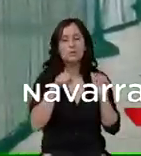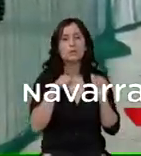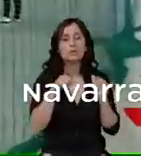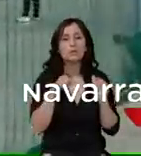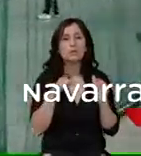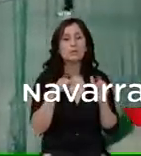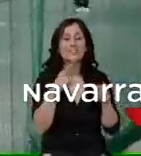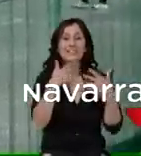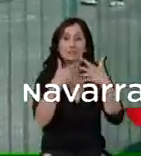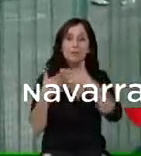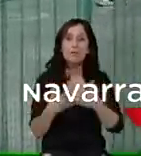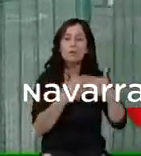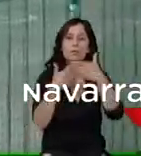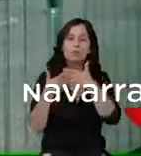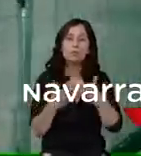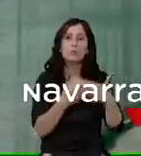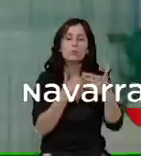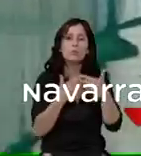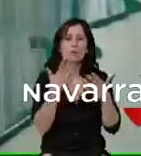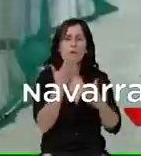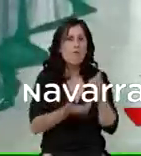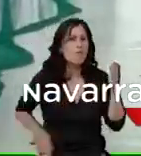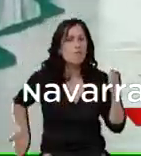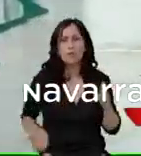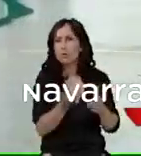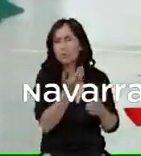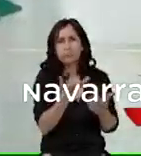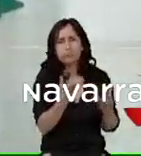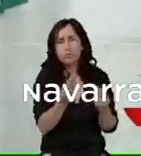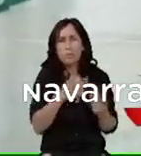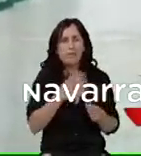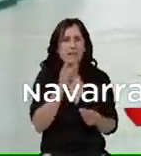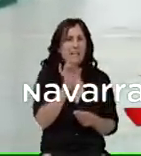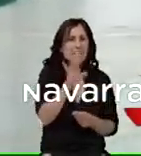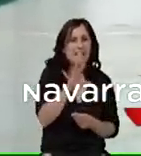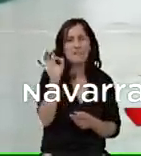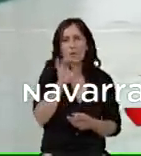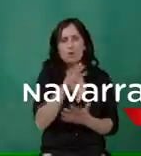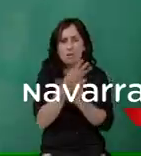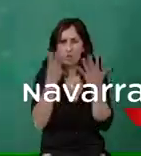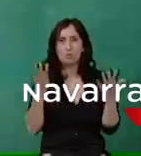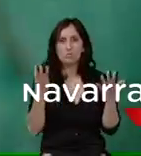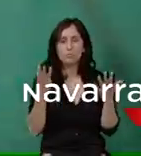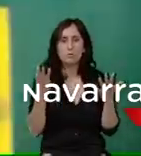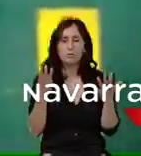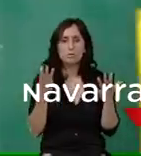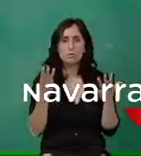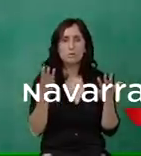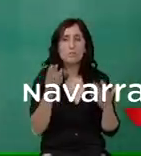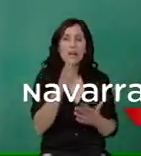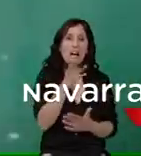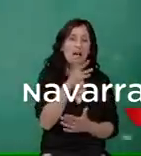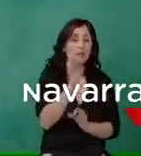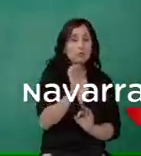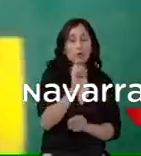en Estados Unidos, había muchísimos frontones. Igual estábamos hablando que había 15 o 18 frontones y ahora mismo